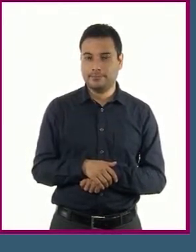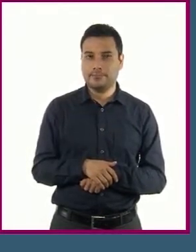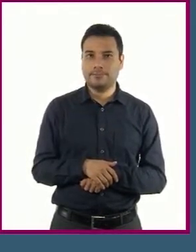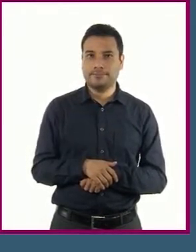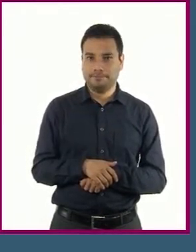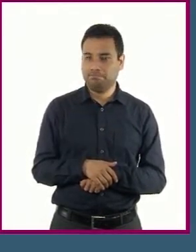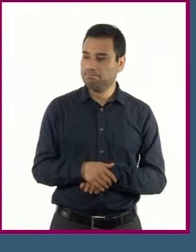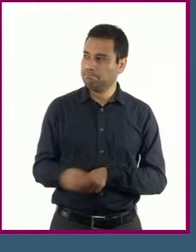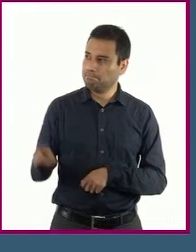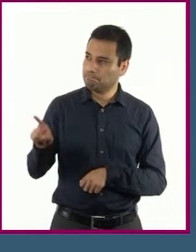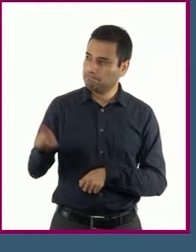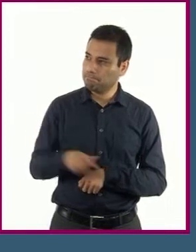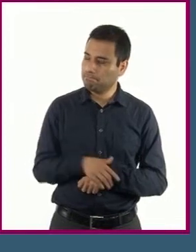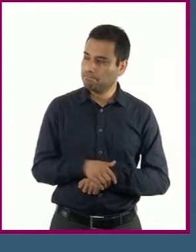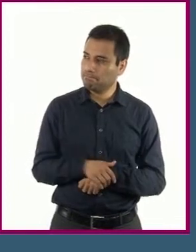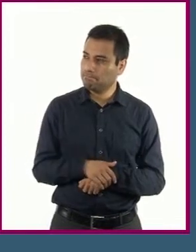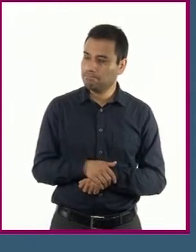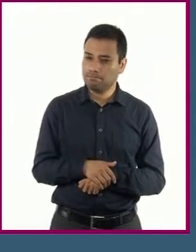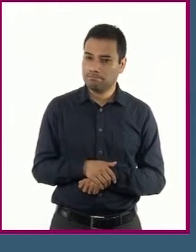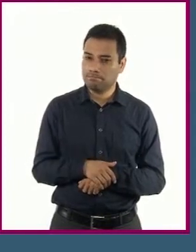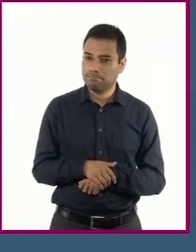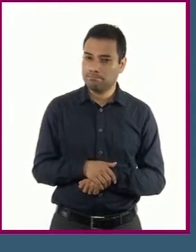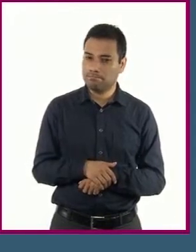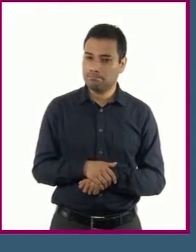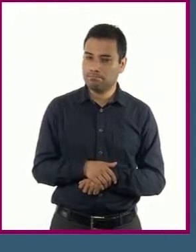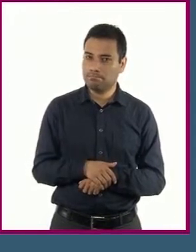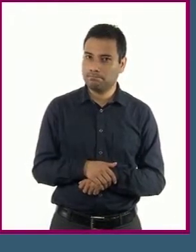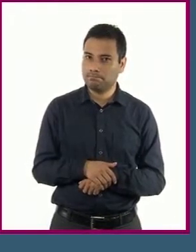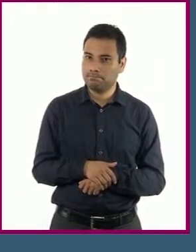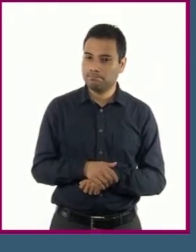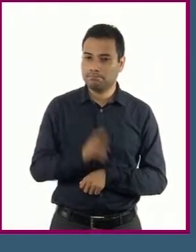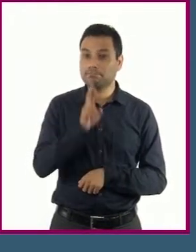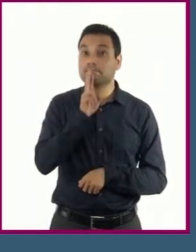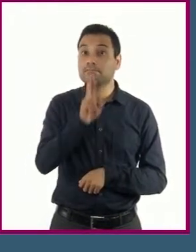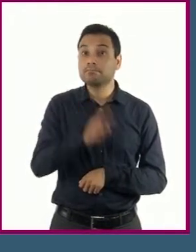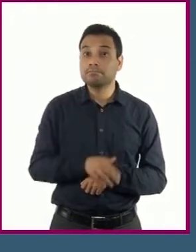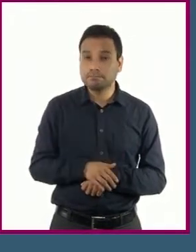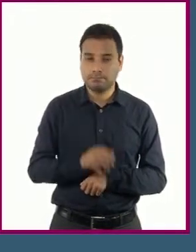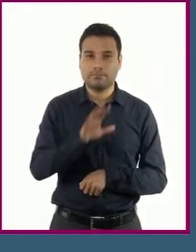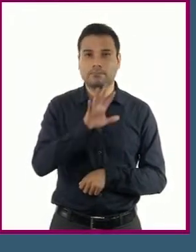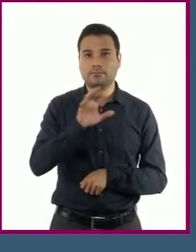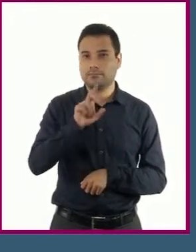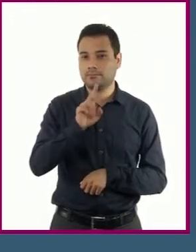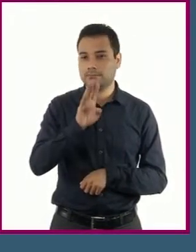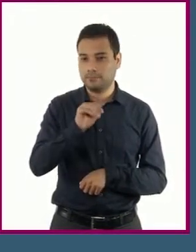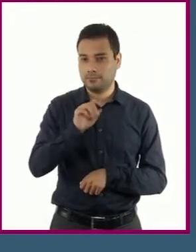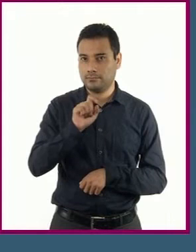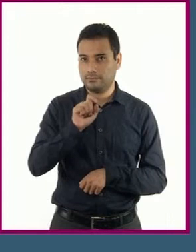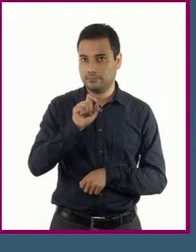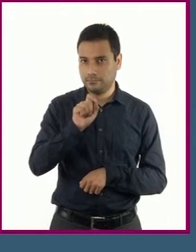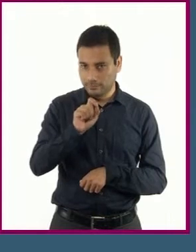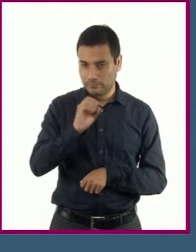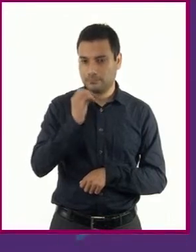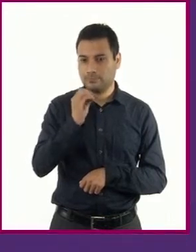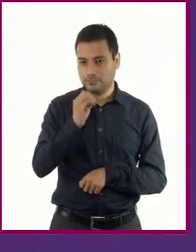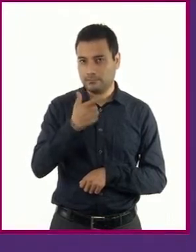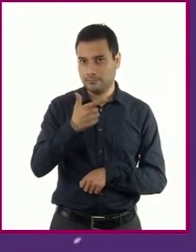por 107.8 gramos de plata entre 1 mol de plata es igual a 539 gramos de plata.